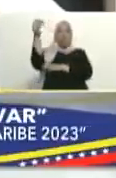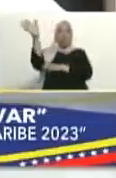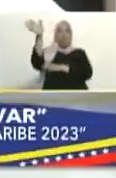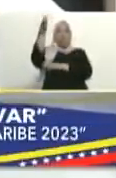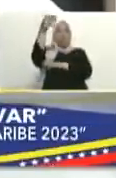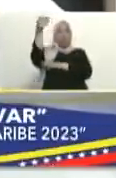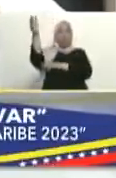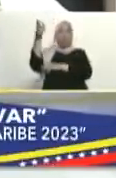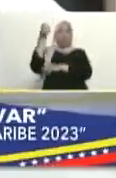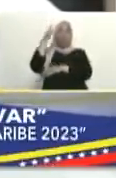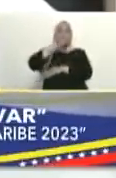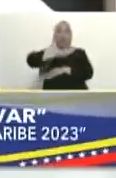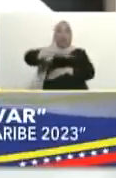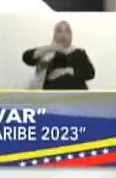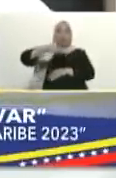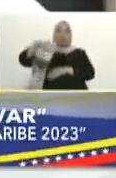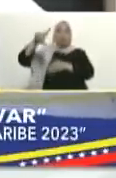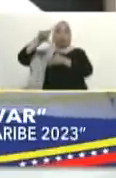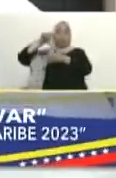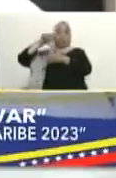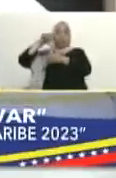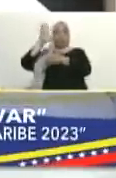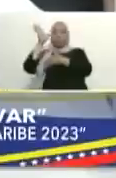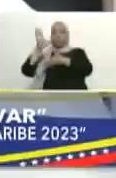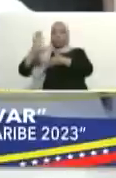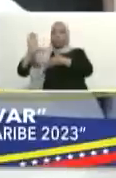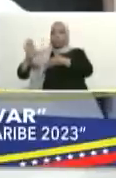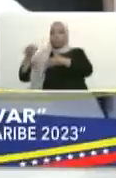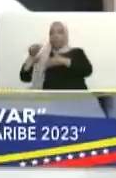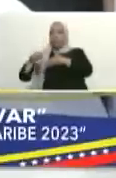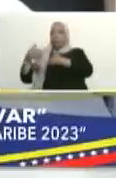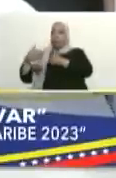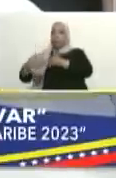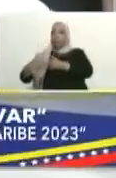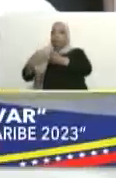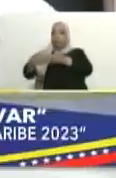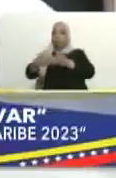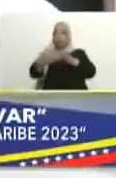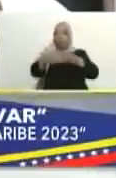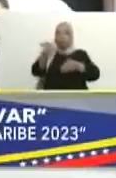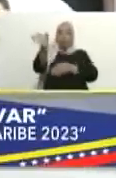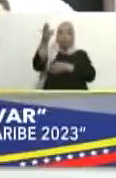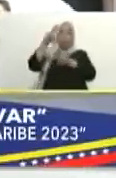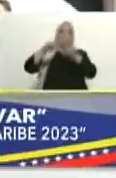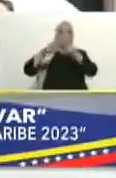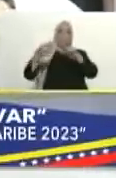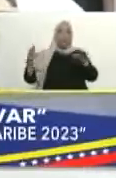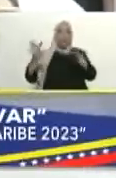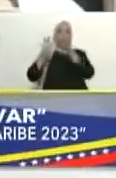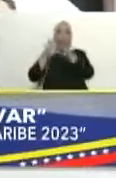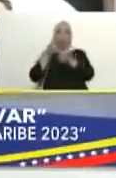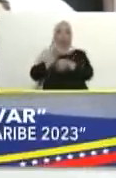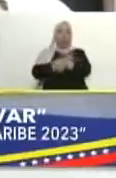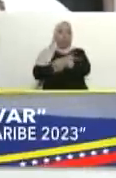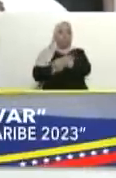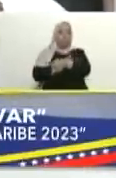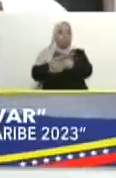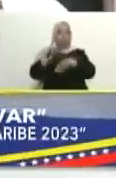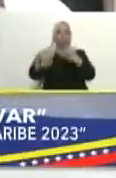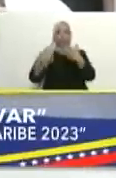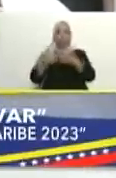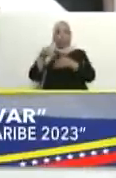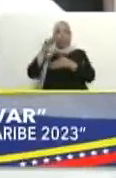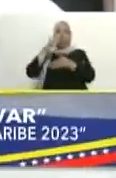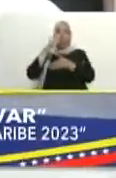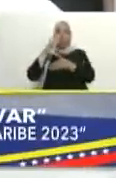flamablemente en el mar Caribe, llevando su mensaje bolivariano de paz, unidad y hermandad en toda la